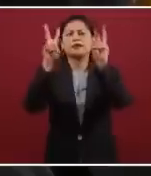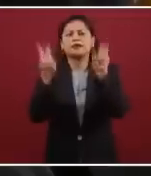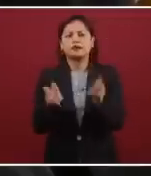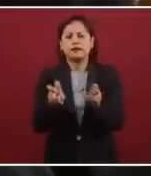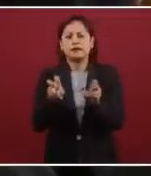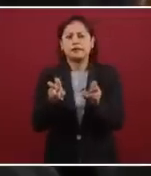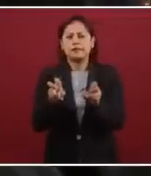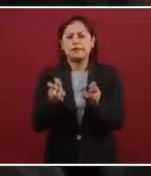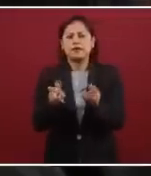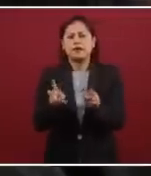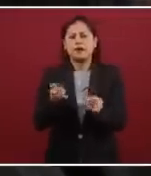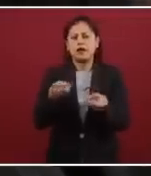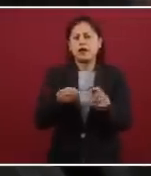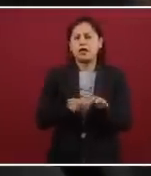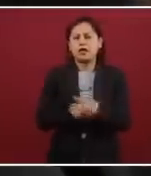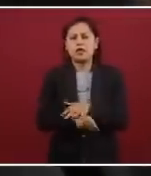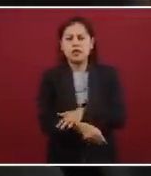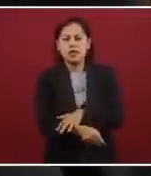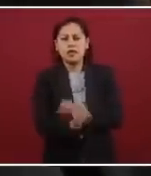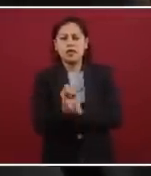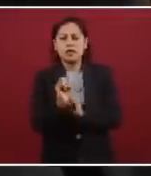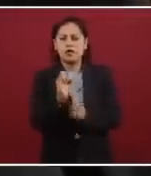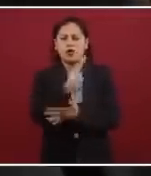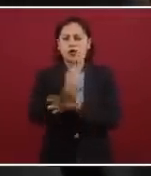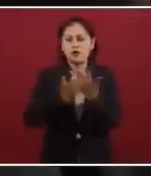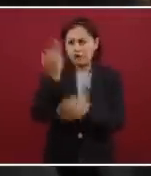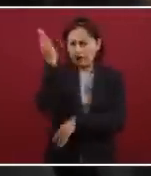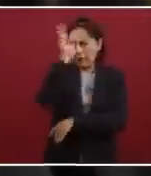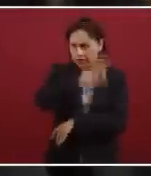que tiene que ver con evasión fiscal, con factureras,